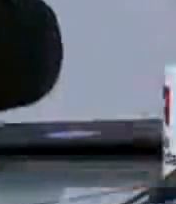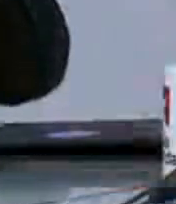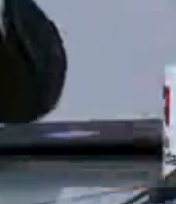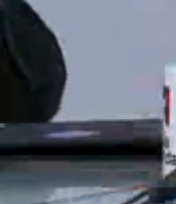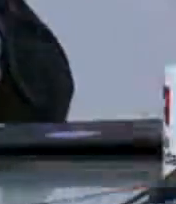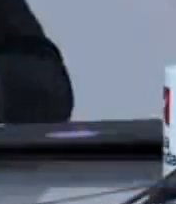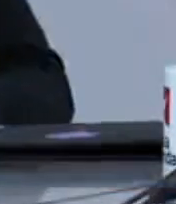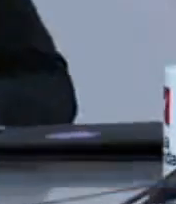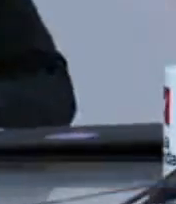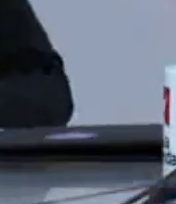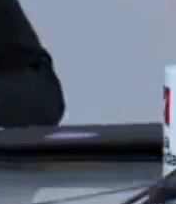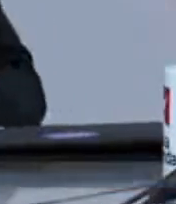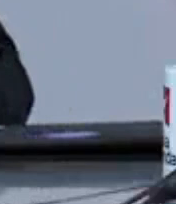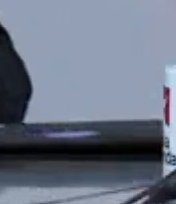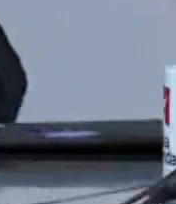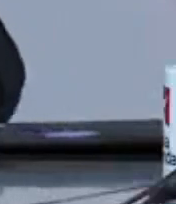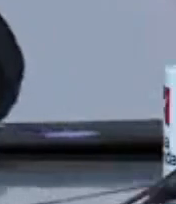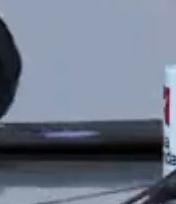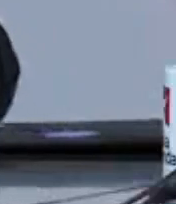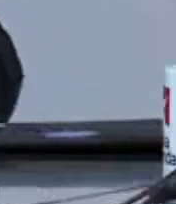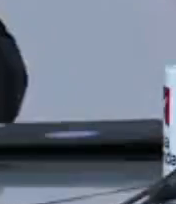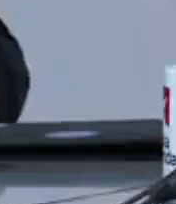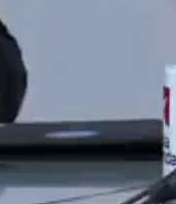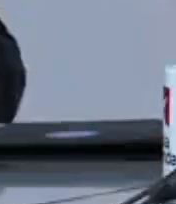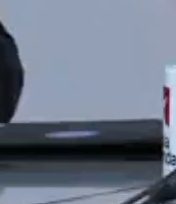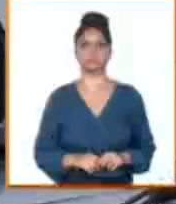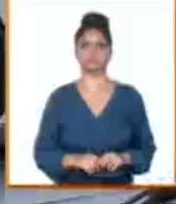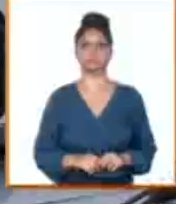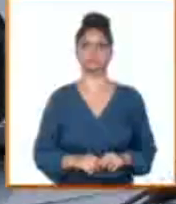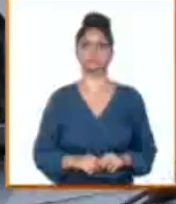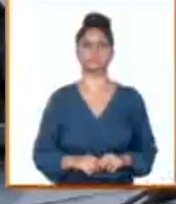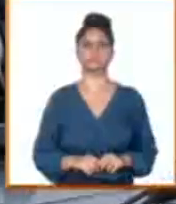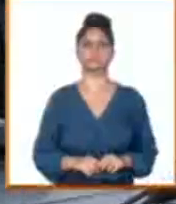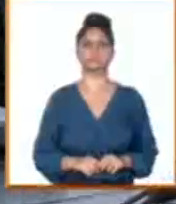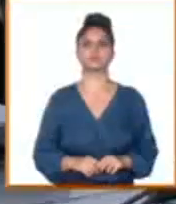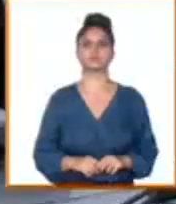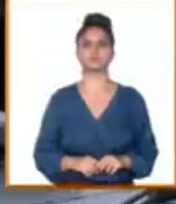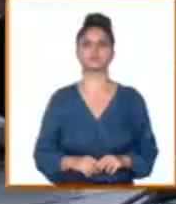Pero una ley de vanguardia a la que también los periodistas cubanos